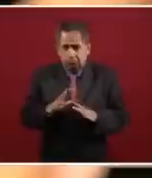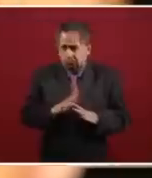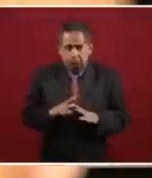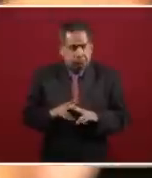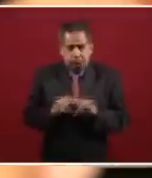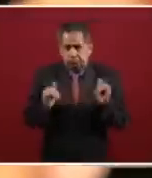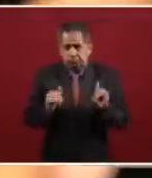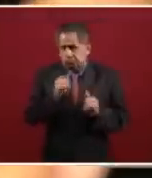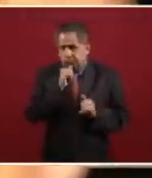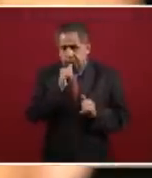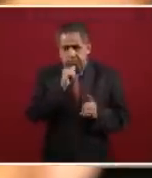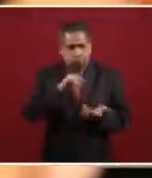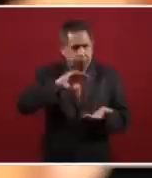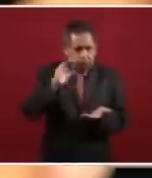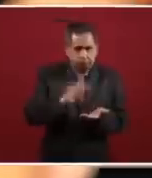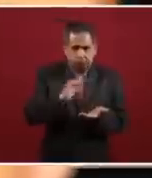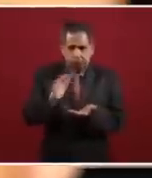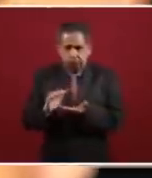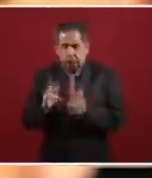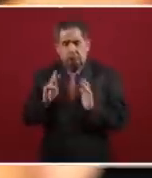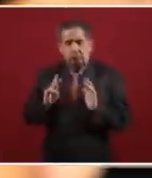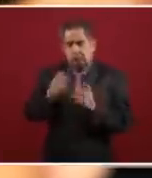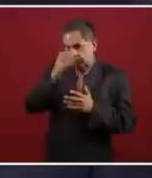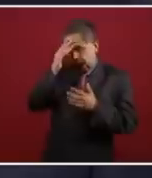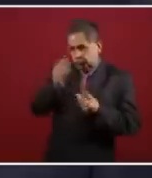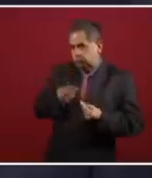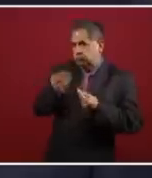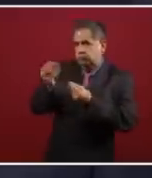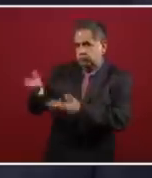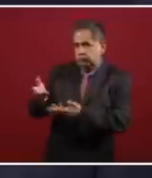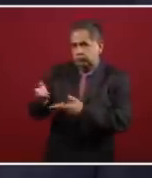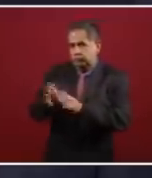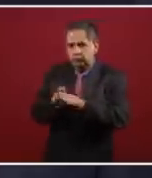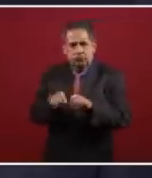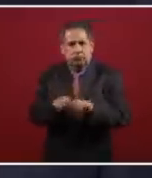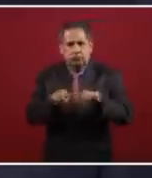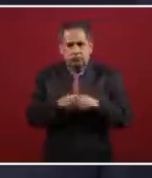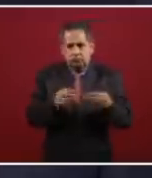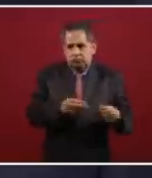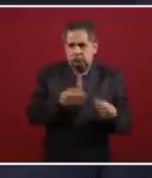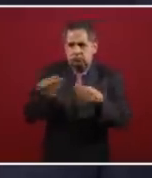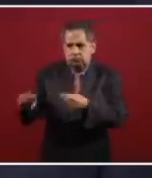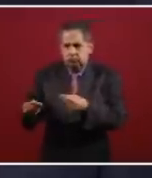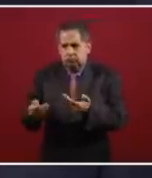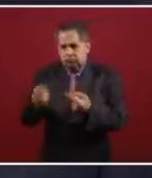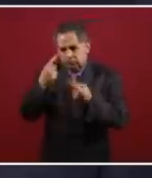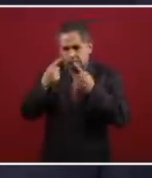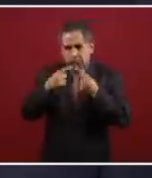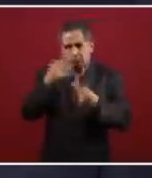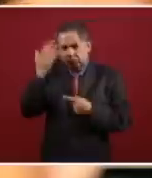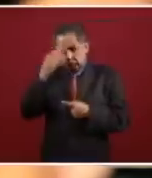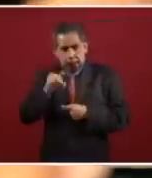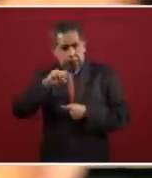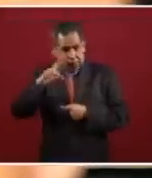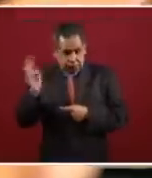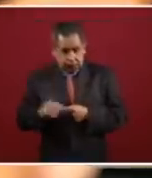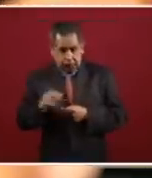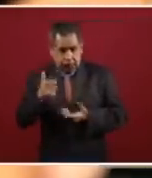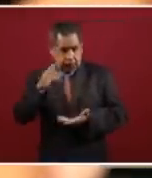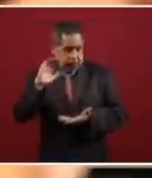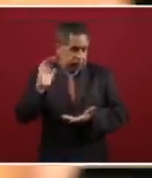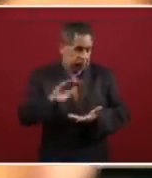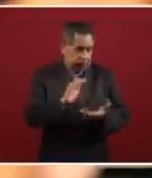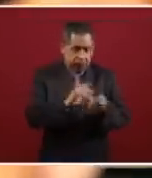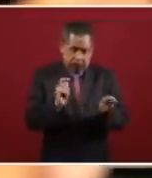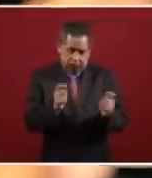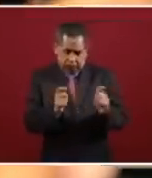canasta hayan disminuido. Pero no sé qué información le pongan a usted, su equipo de colaboradores en la mesa, para saber si sí se está dando ese